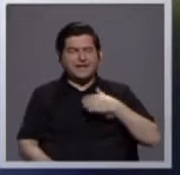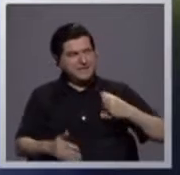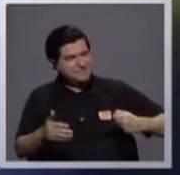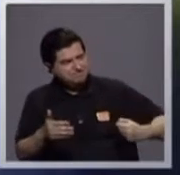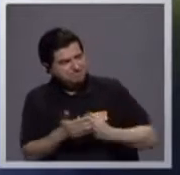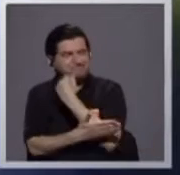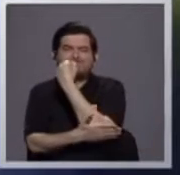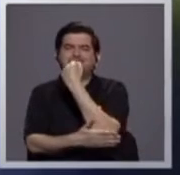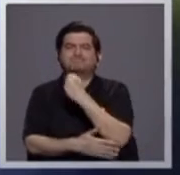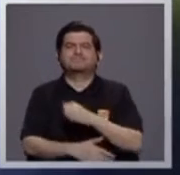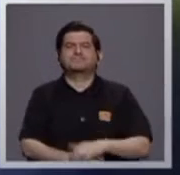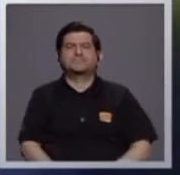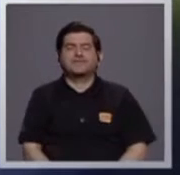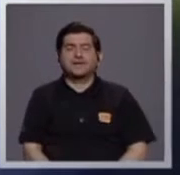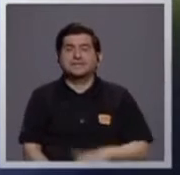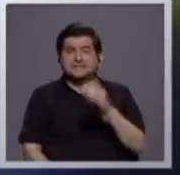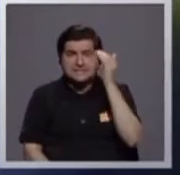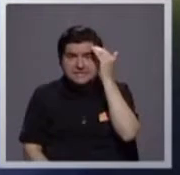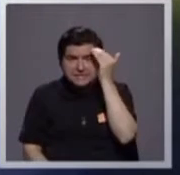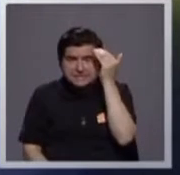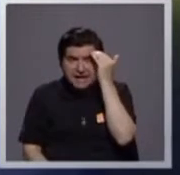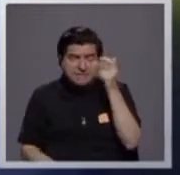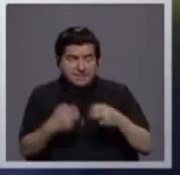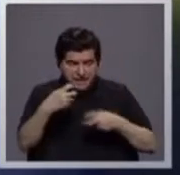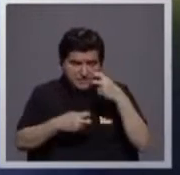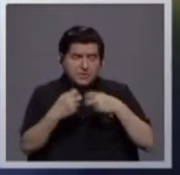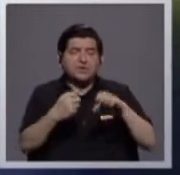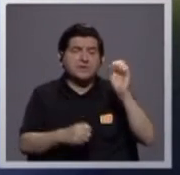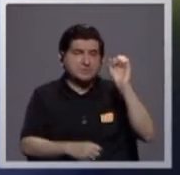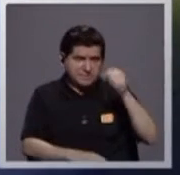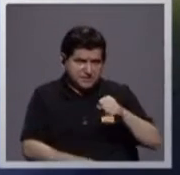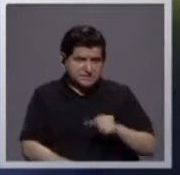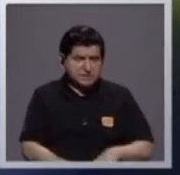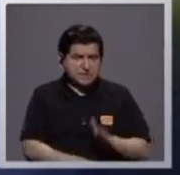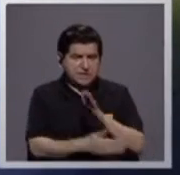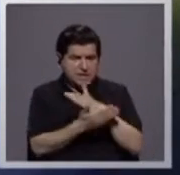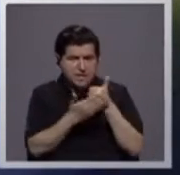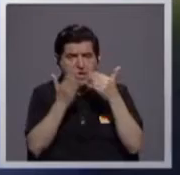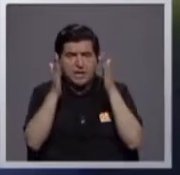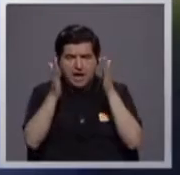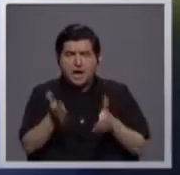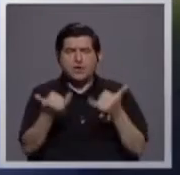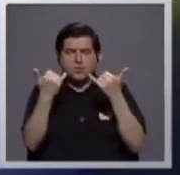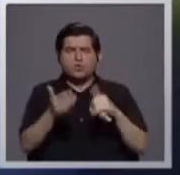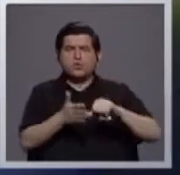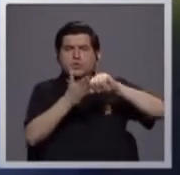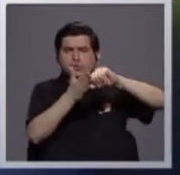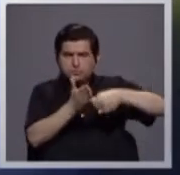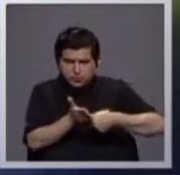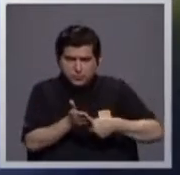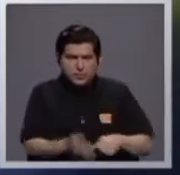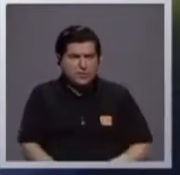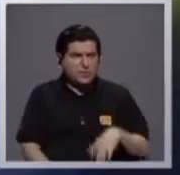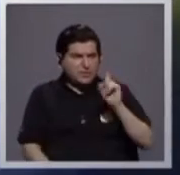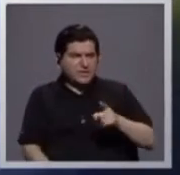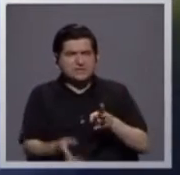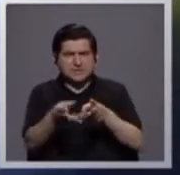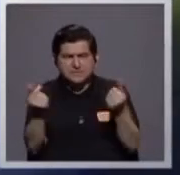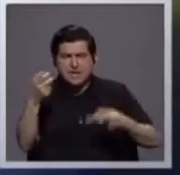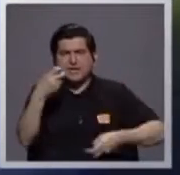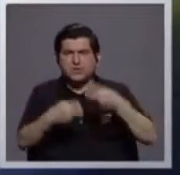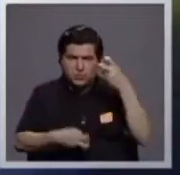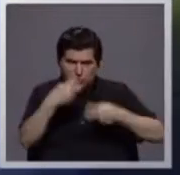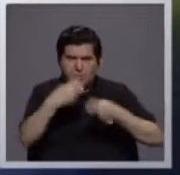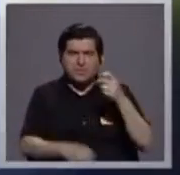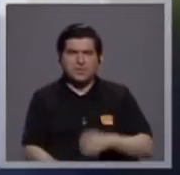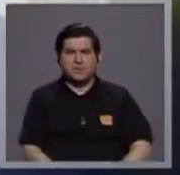mucho, Juan Rafael, es que sabemos cuáles son los problemas. Algunos hemos venido insistiendo desde hace años que había que resolver estos